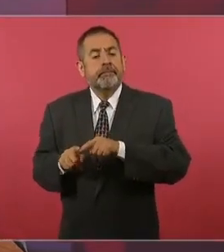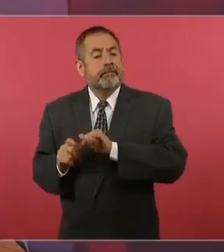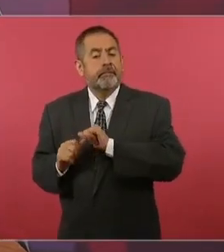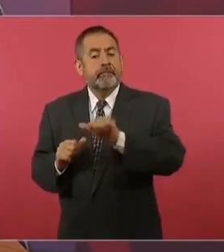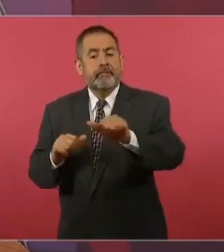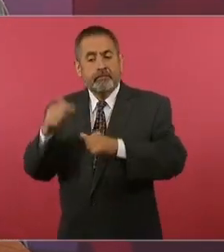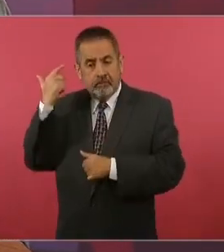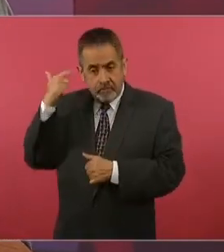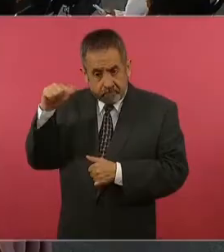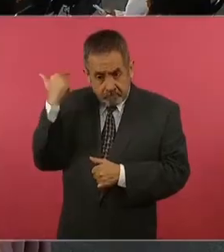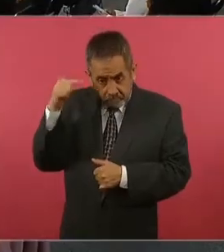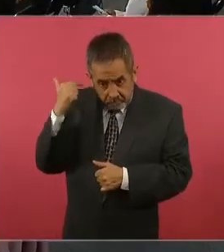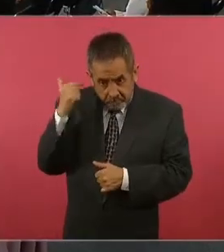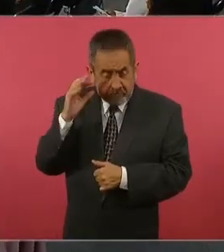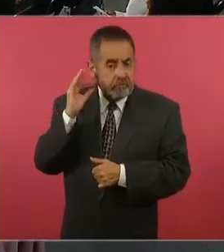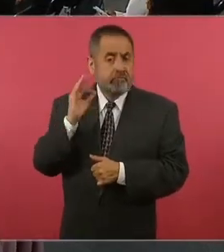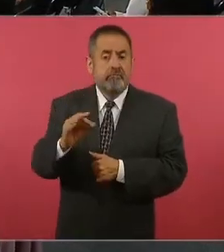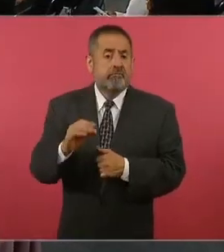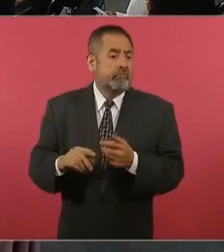para Guadalajara,